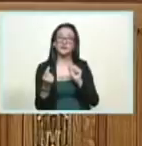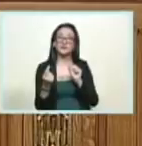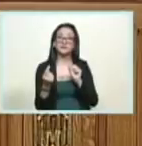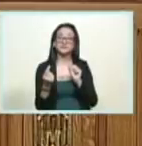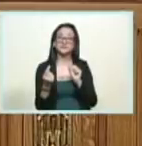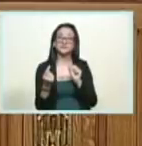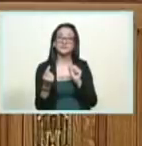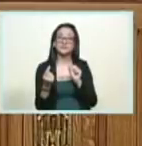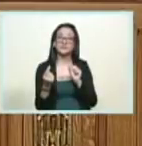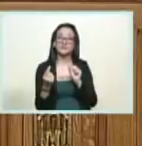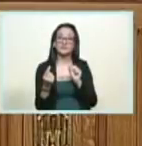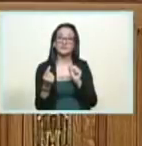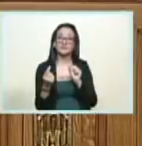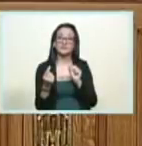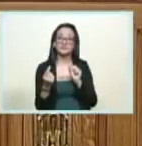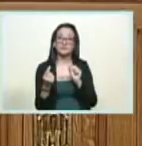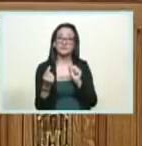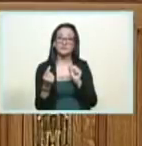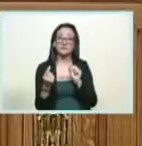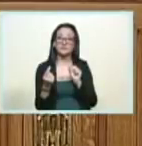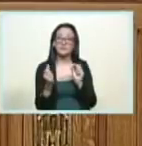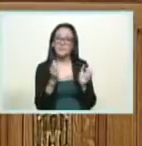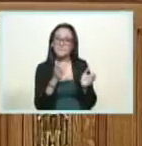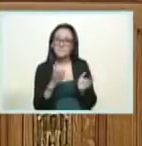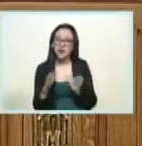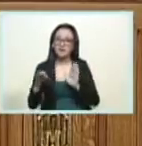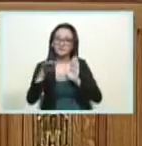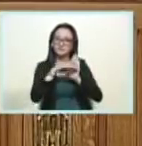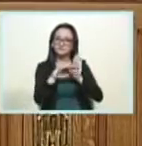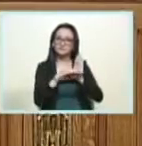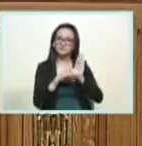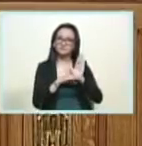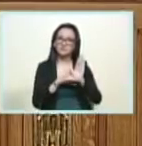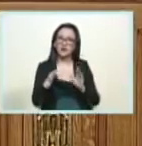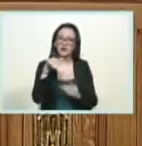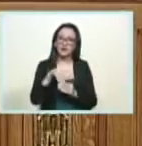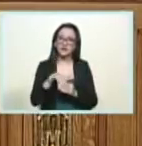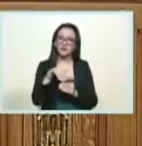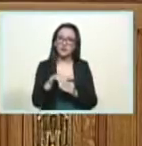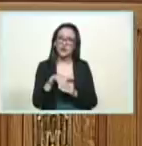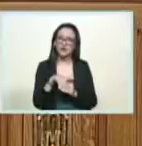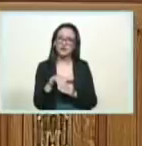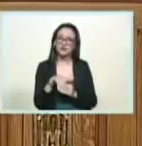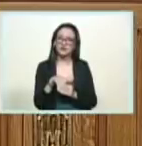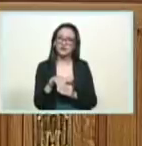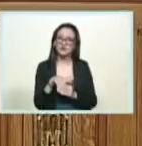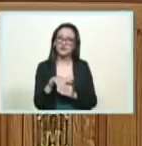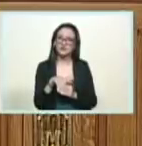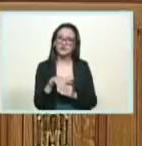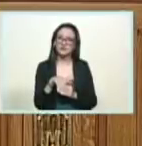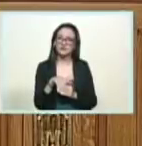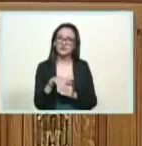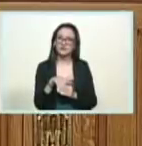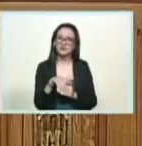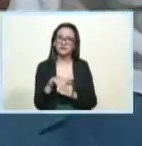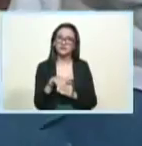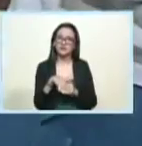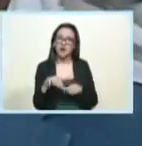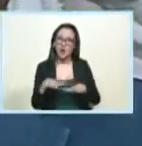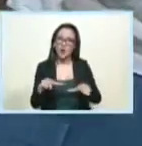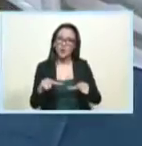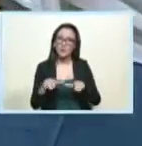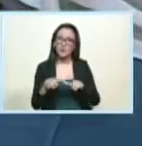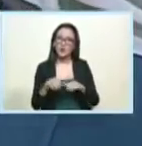llegar a un plan de garantías electorales consensuadas, para